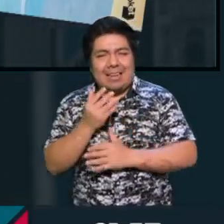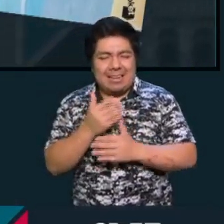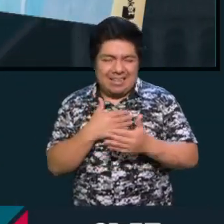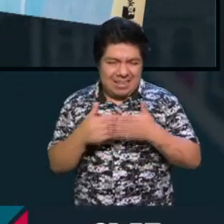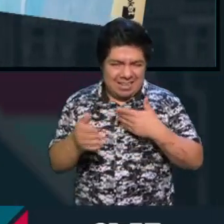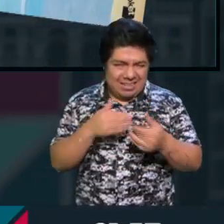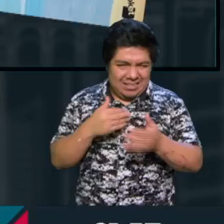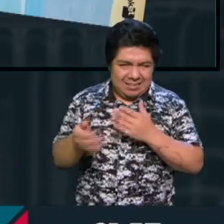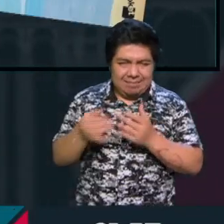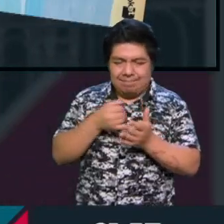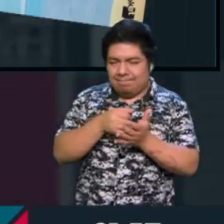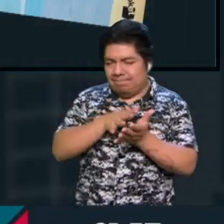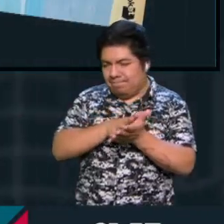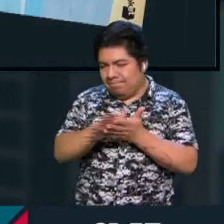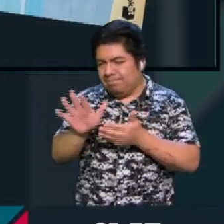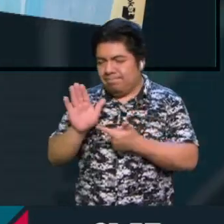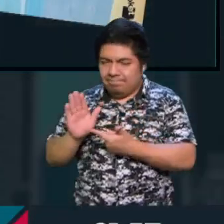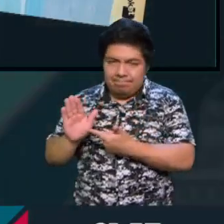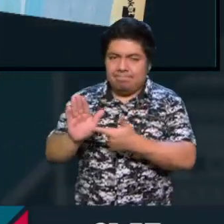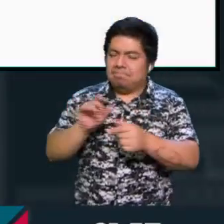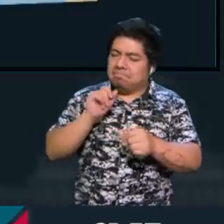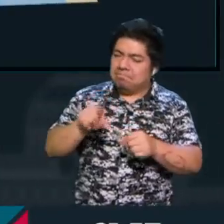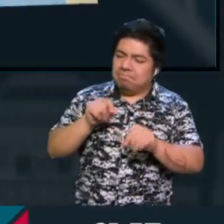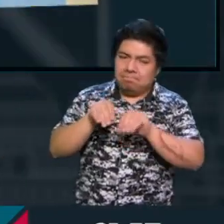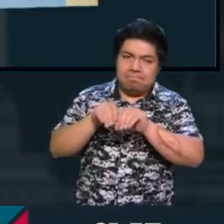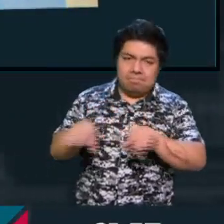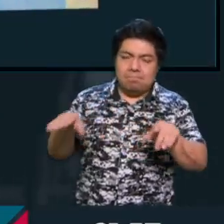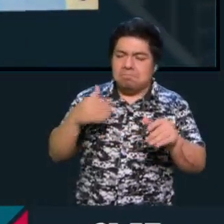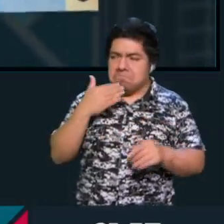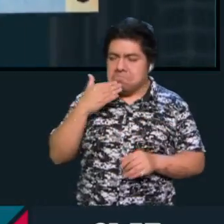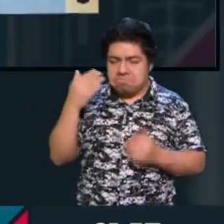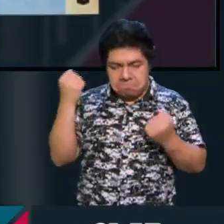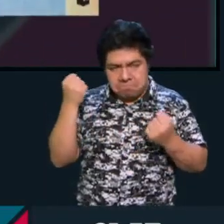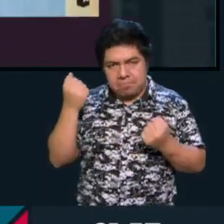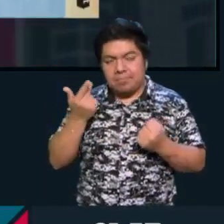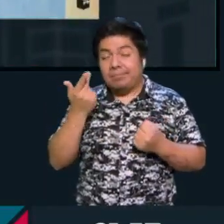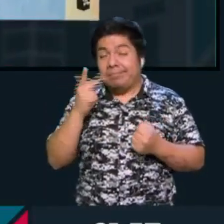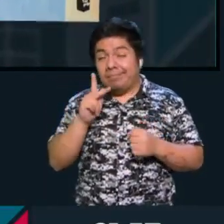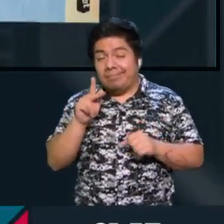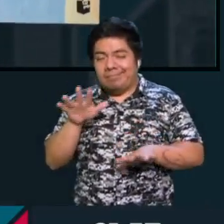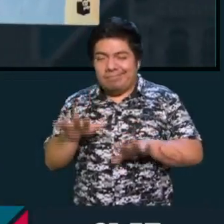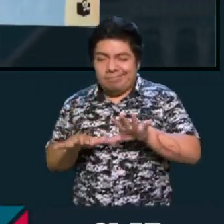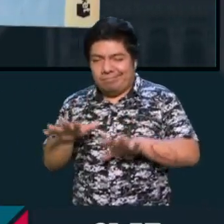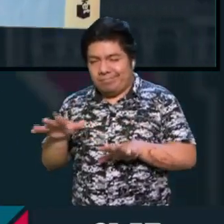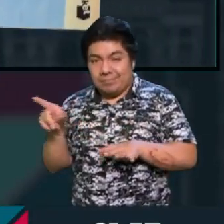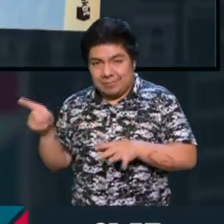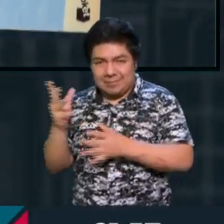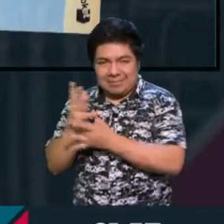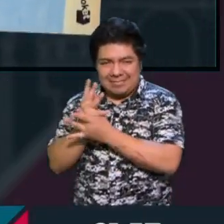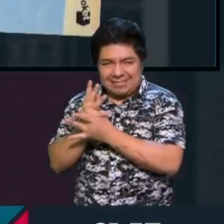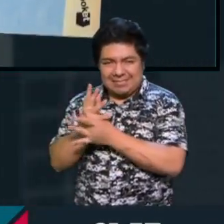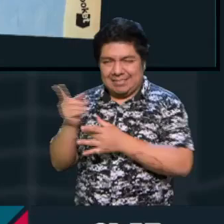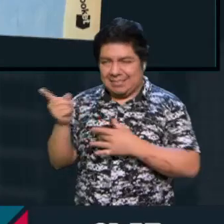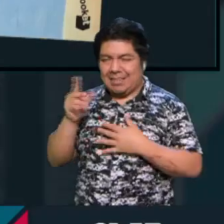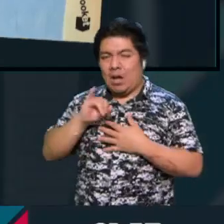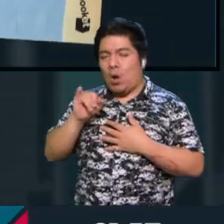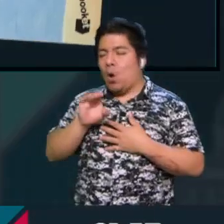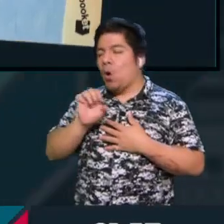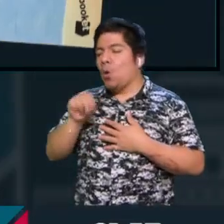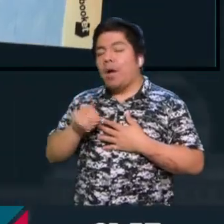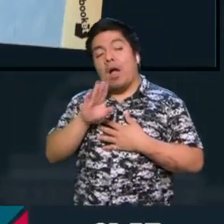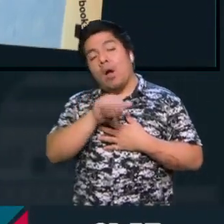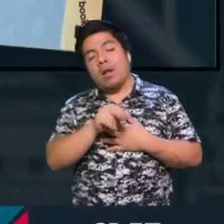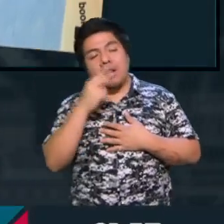editoriales que ahora pues se publican muchísimas en buena hora, pero muchas de ellas, me decía don Joaquín Díez Canedo, mire